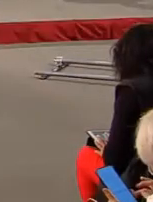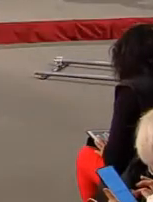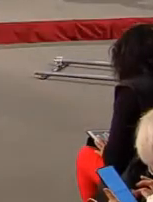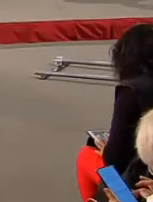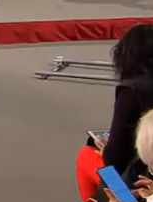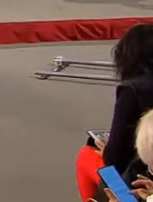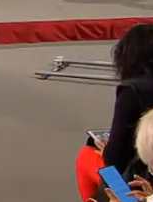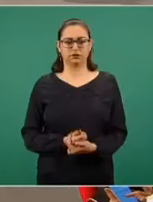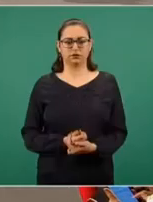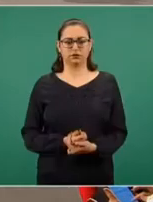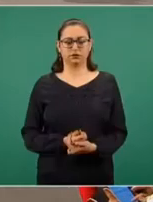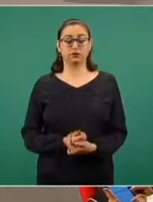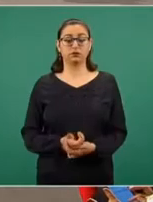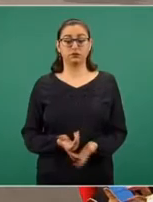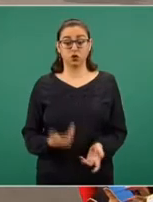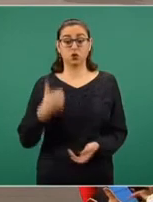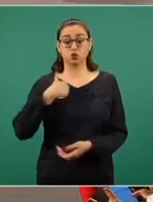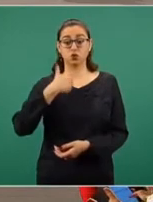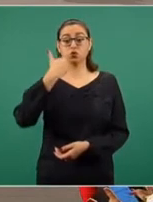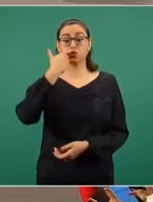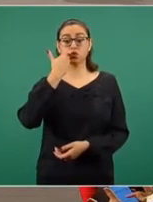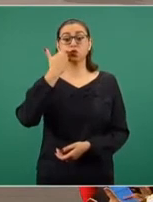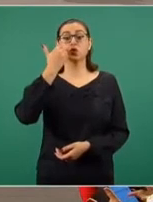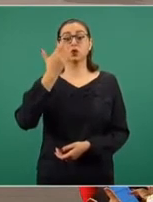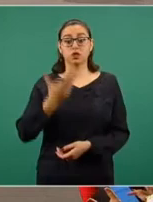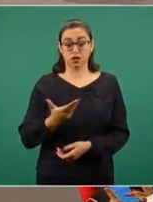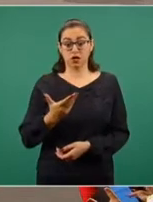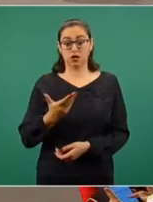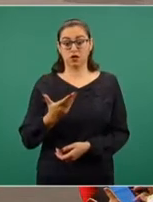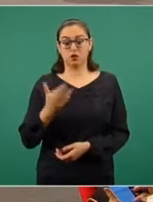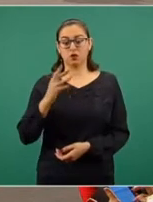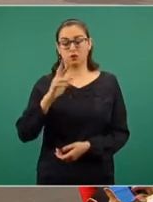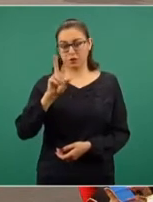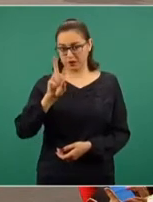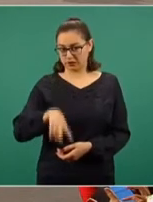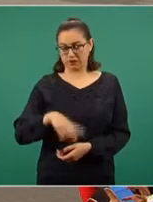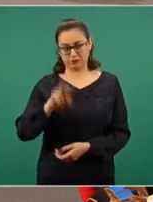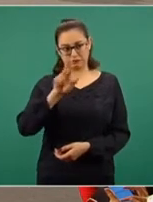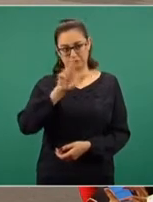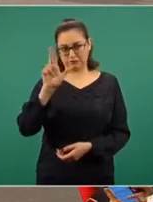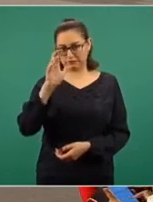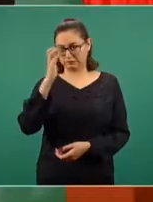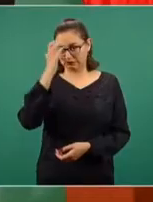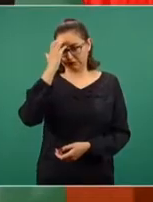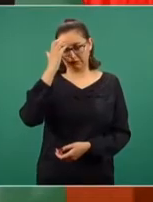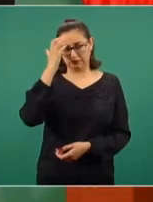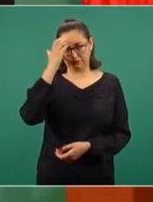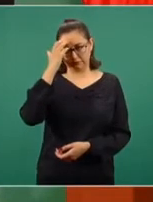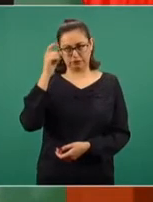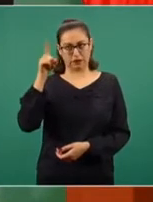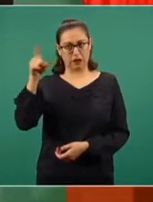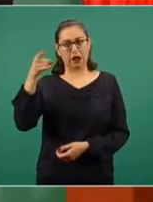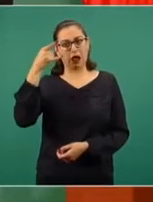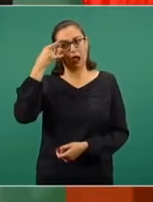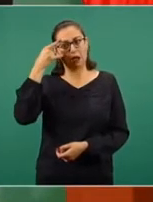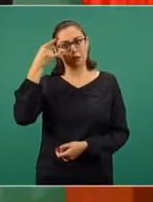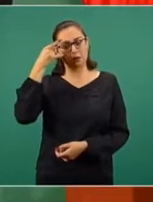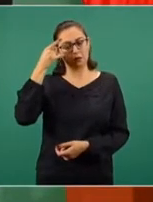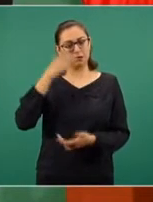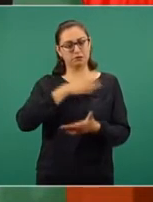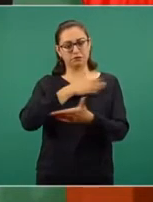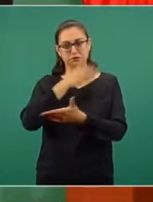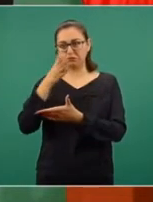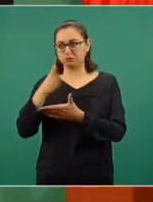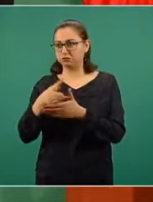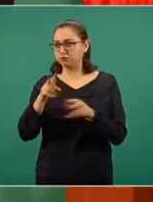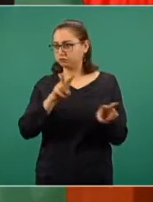reconocimiento en el tiempo que estuve de gira o de trabajo ahí con nuestros compañeros de Campeche. Me dio mucho gusto que,